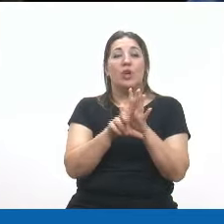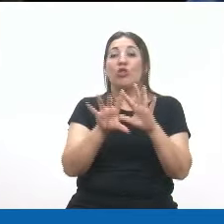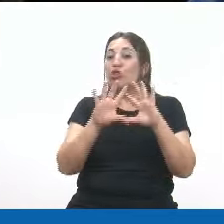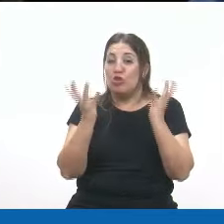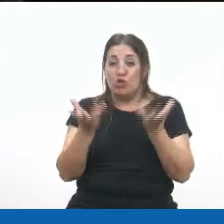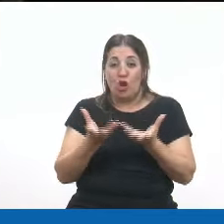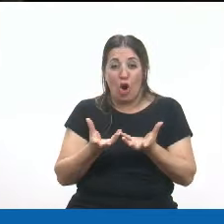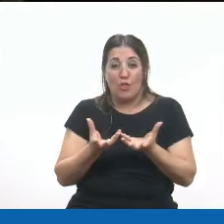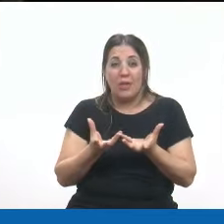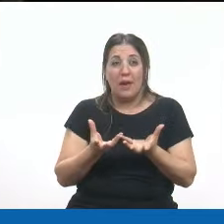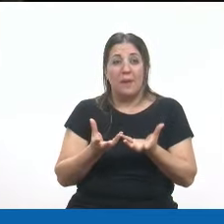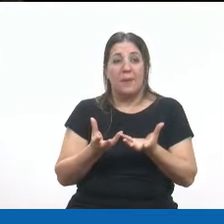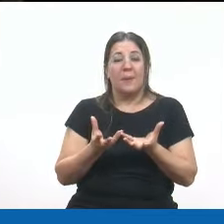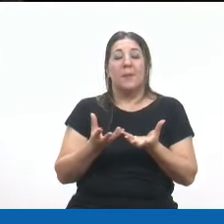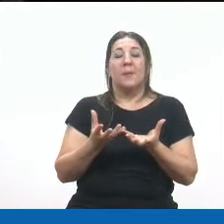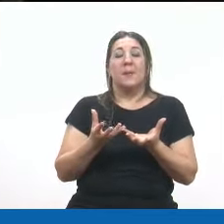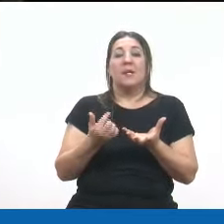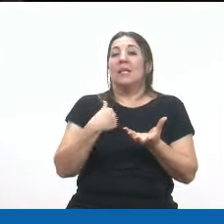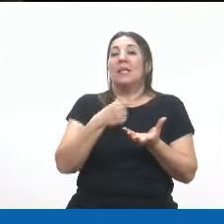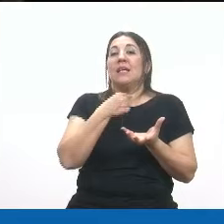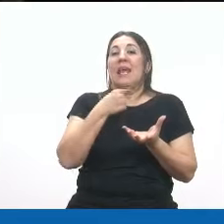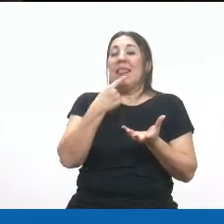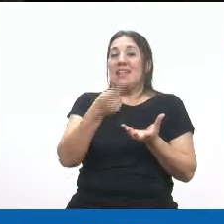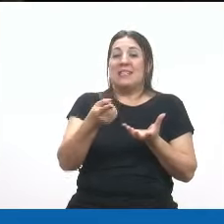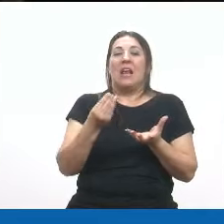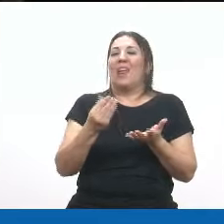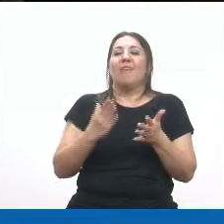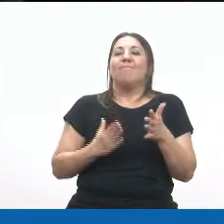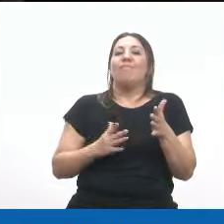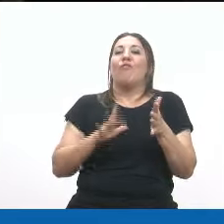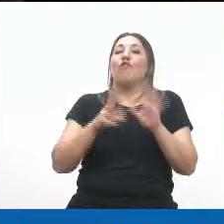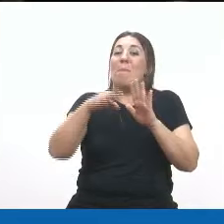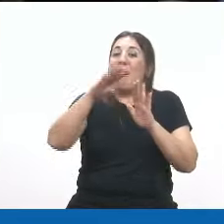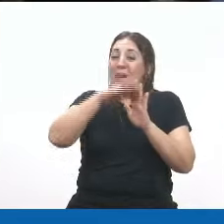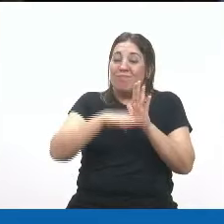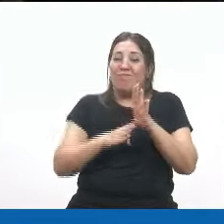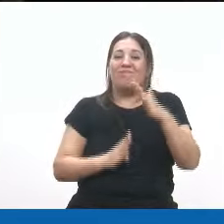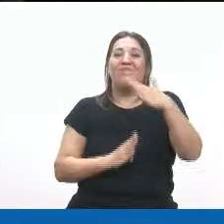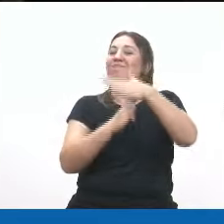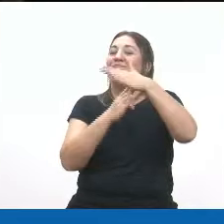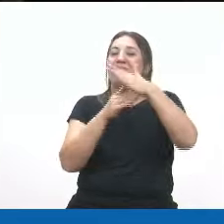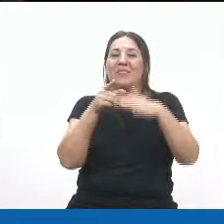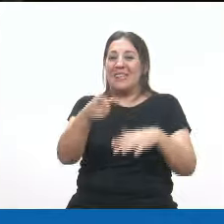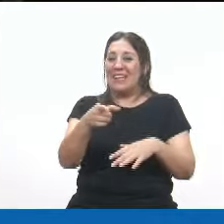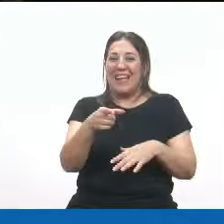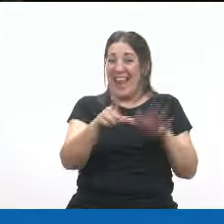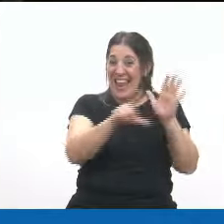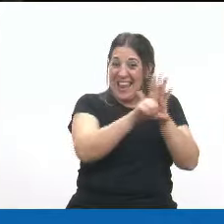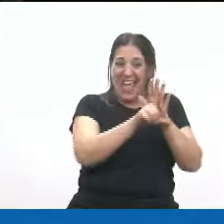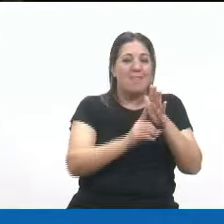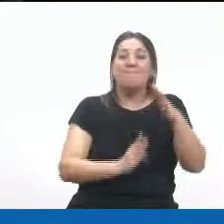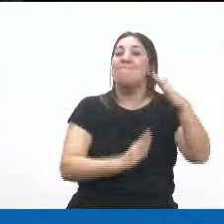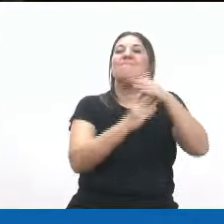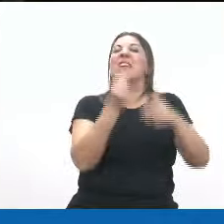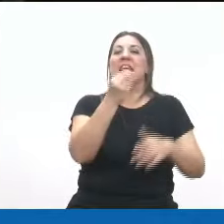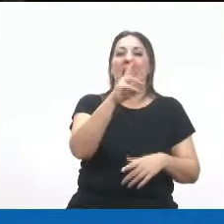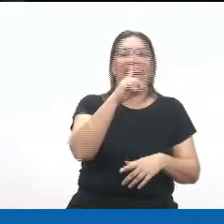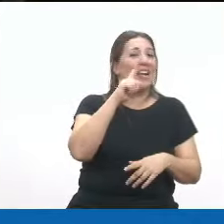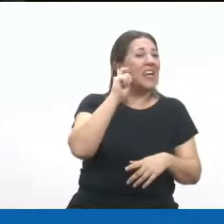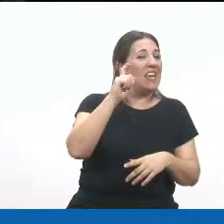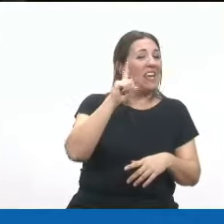todas o sea lo que quiero decir es que su núcleo es el rigi porque toda la otra legislación tiene que ver con